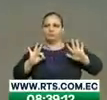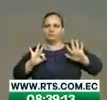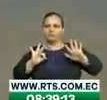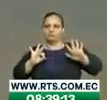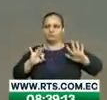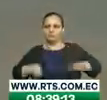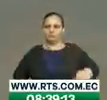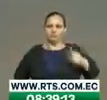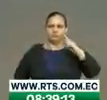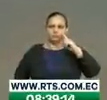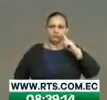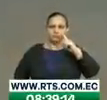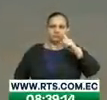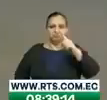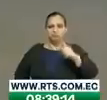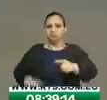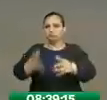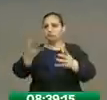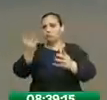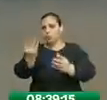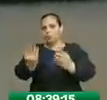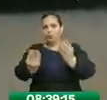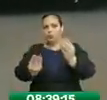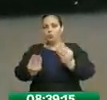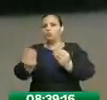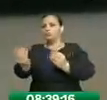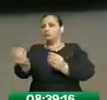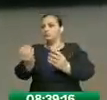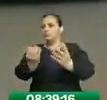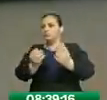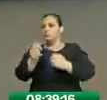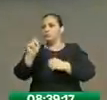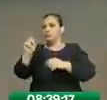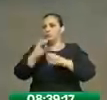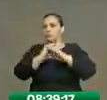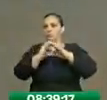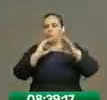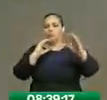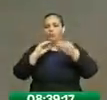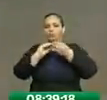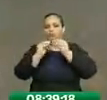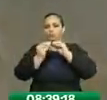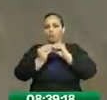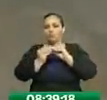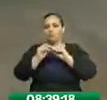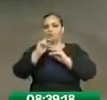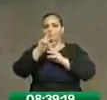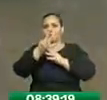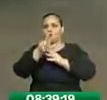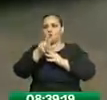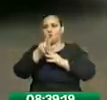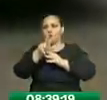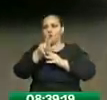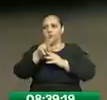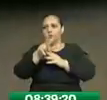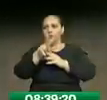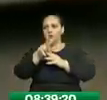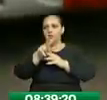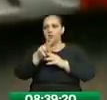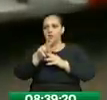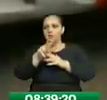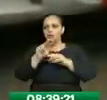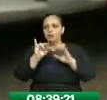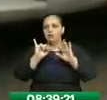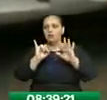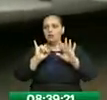por el momento está un poco vacío, pero van llegando, ahí viene la ruta 36. 36 que va a Mall del Fortín,